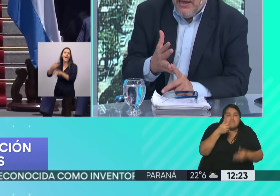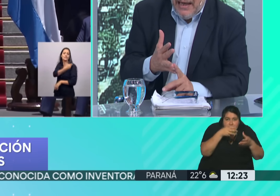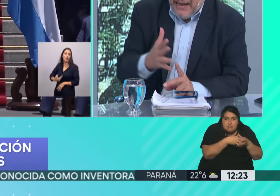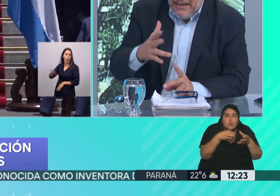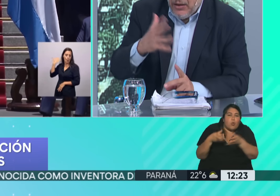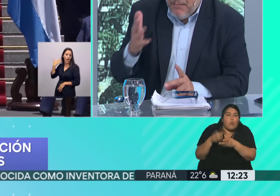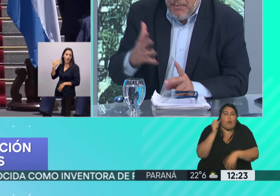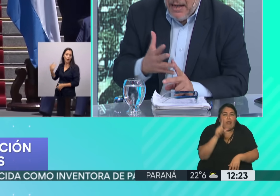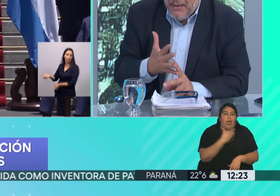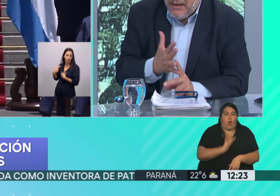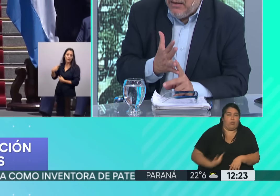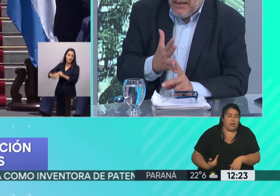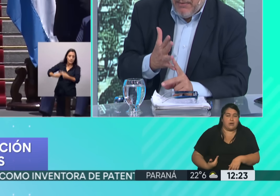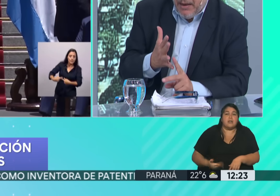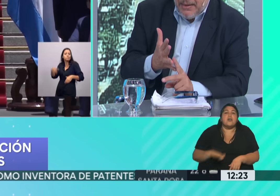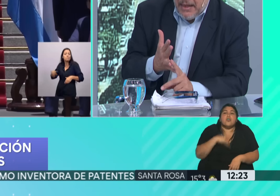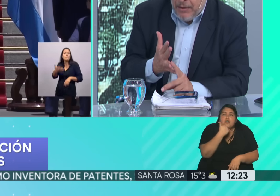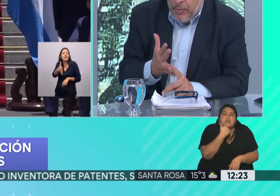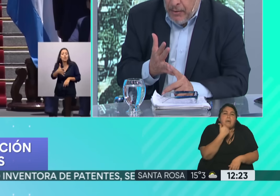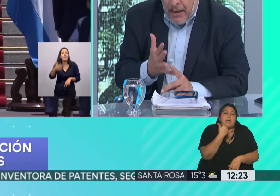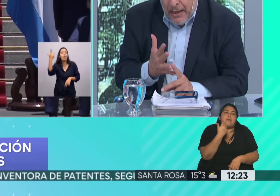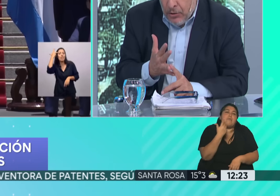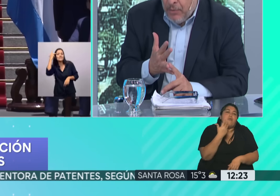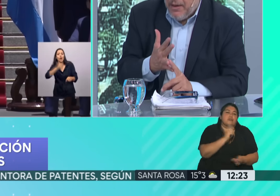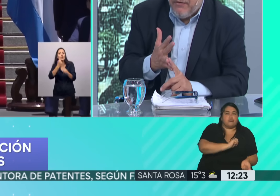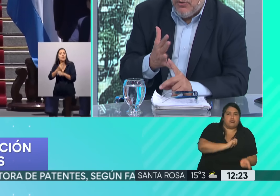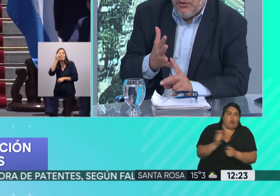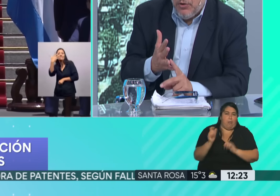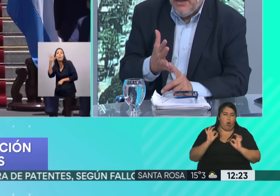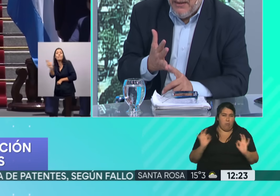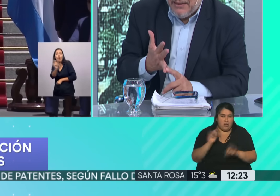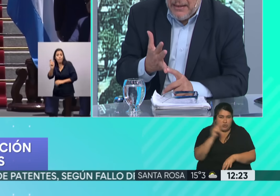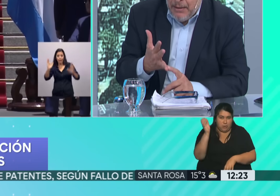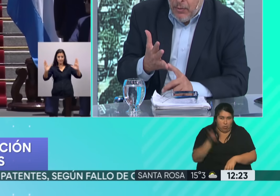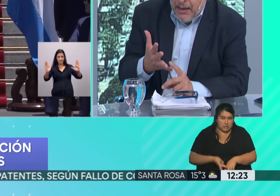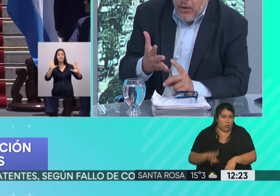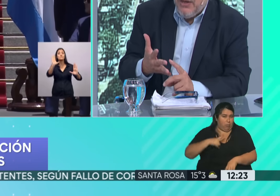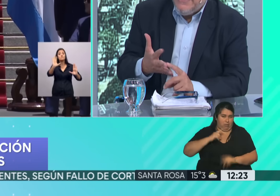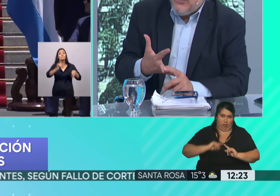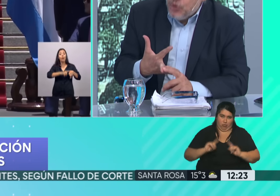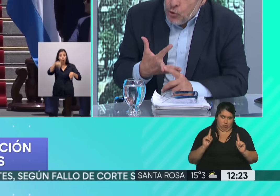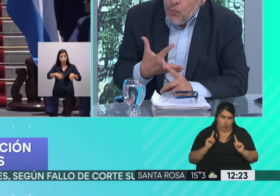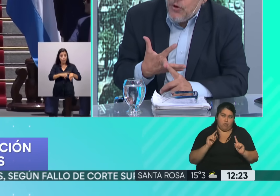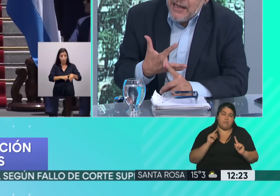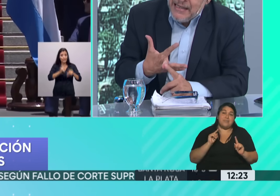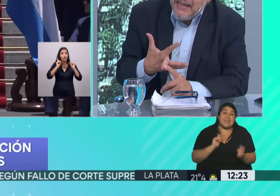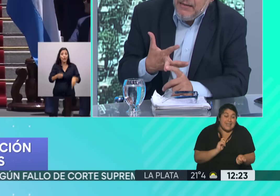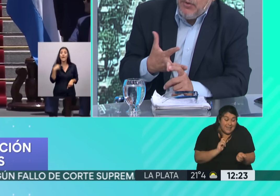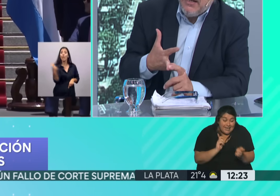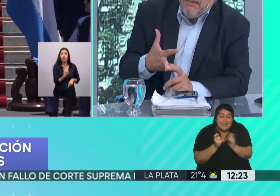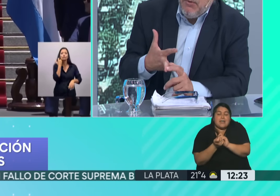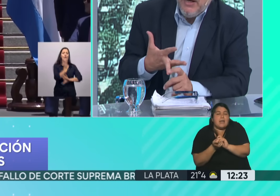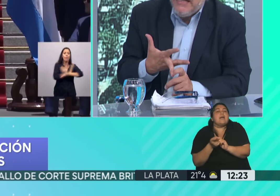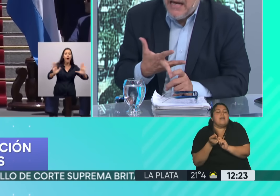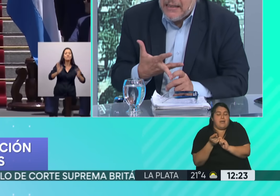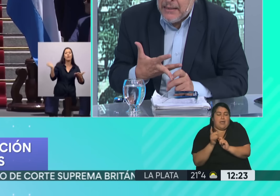esto es que estén plenamente habilitadas para pasar a manos privadas en el caso de PF sobre todo es bastante más complicado Yo supongo que sí por